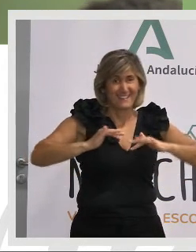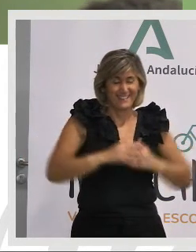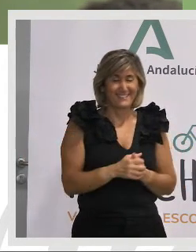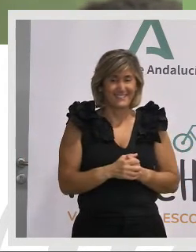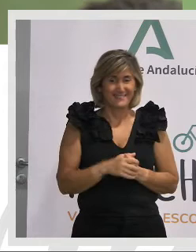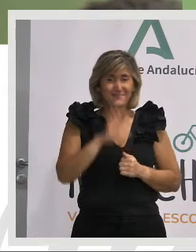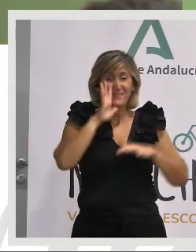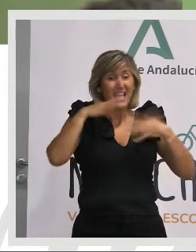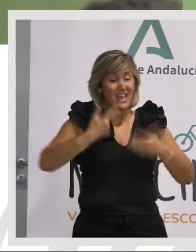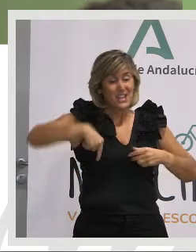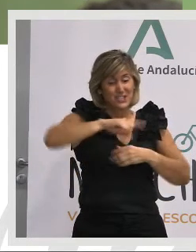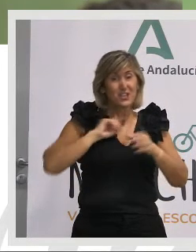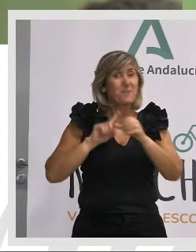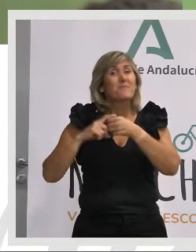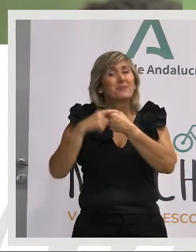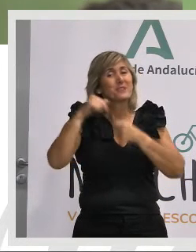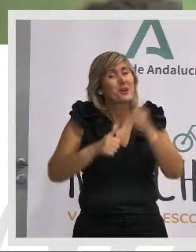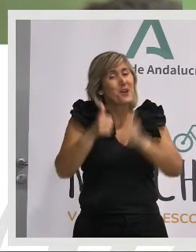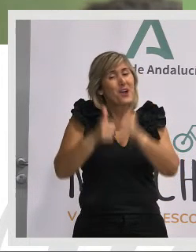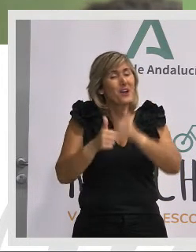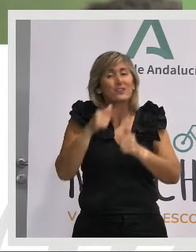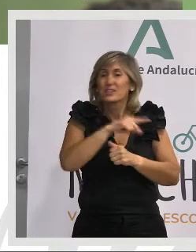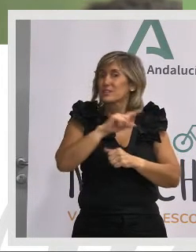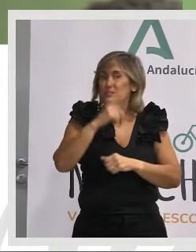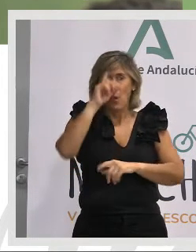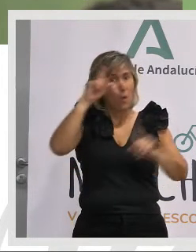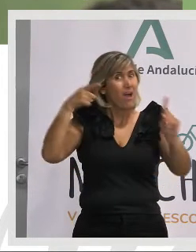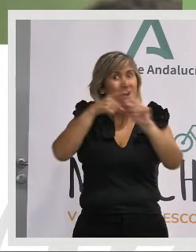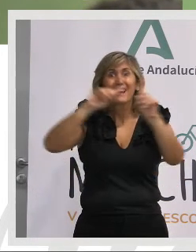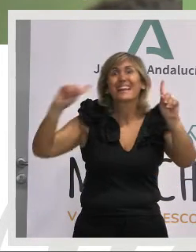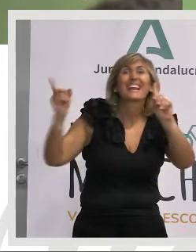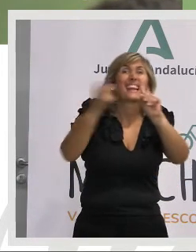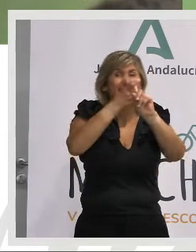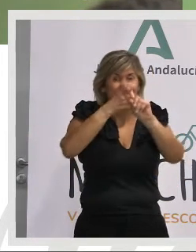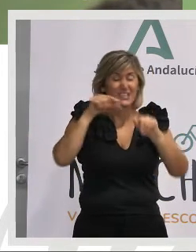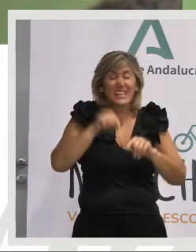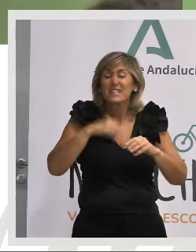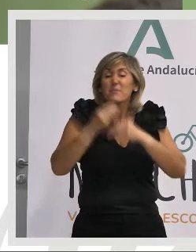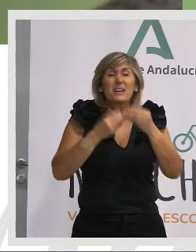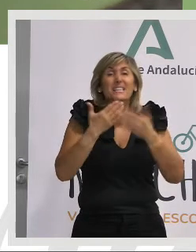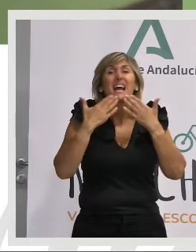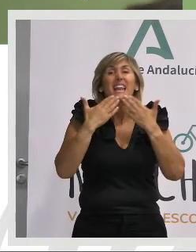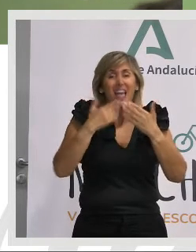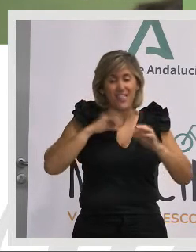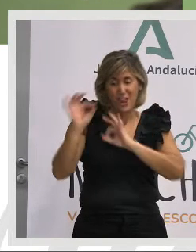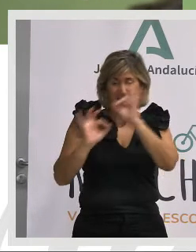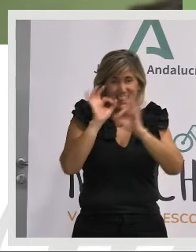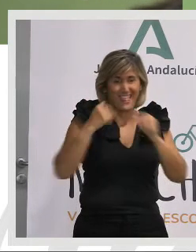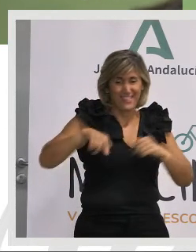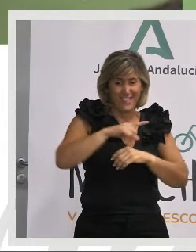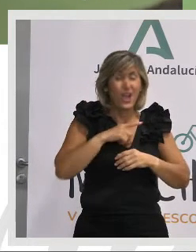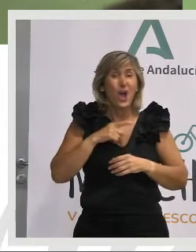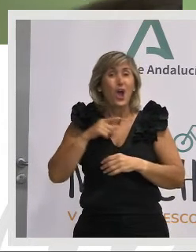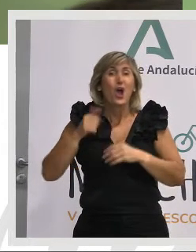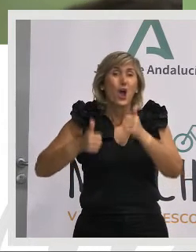Para nosotros participar en este concurso ha sido todo un reto. Un reto que ha ido de la mano de los organizadores del concurso, sobre todo de